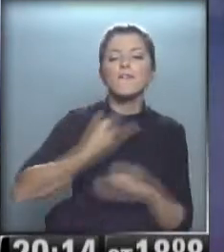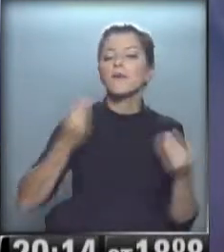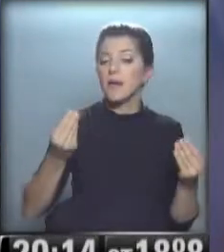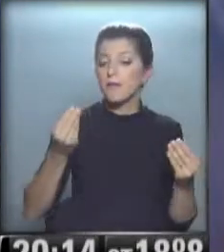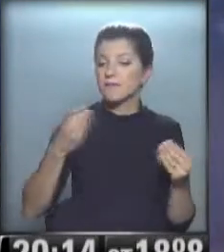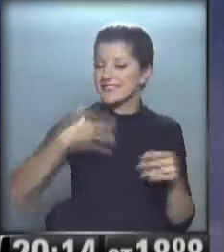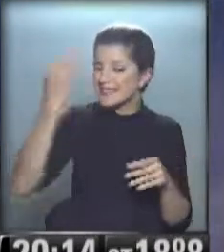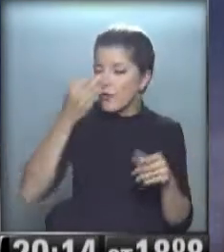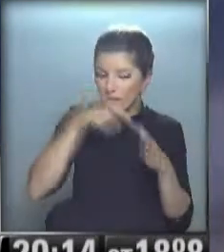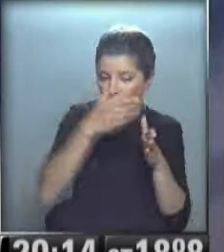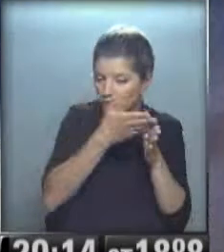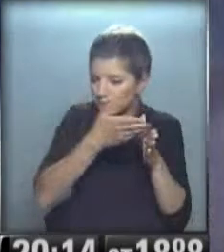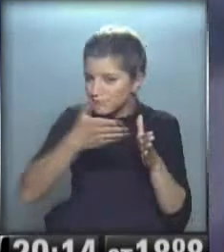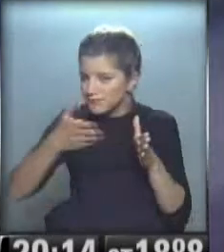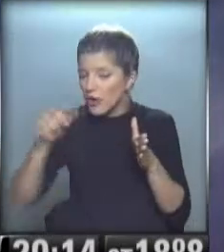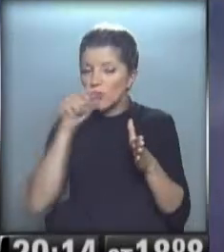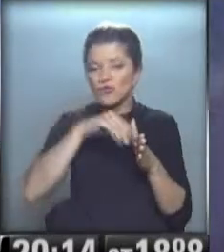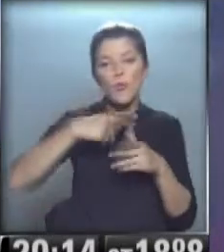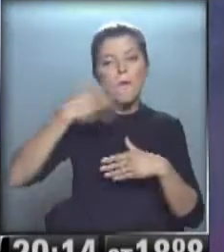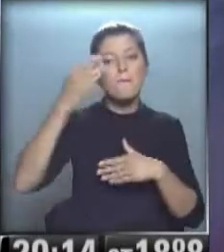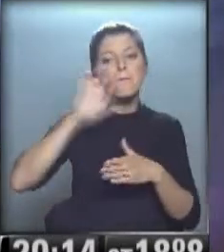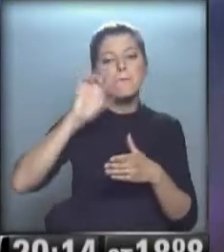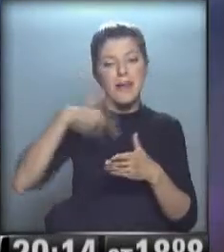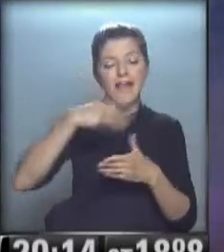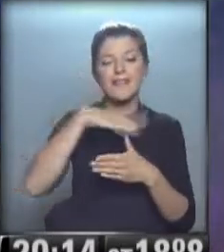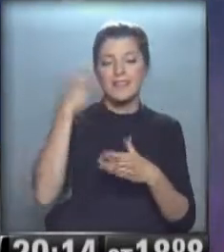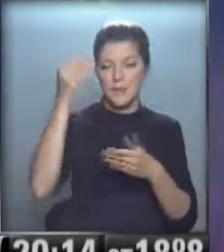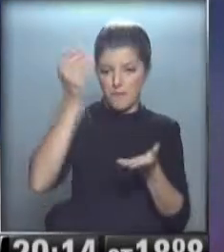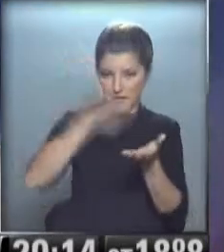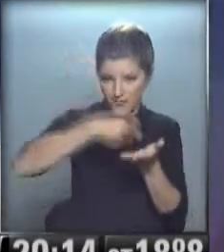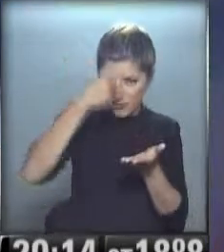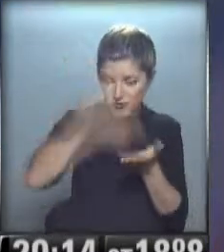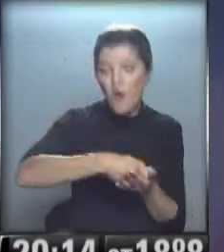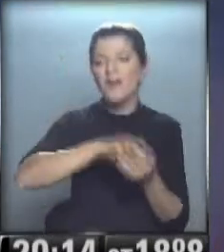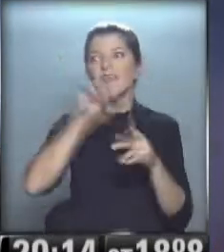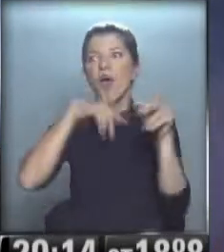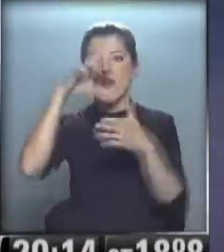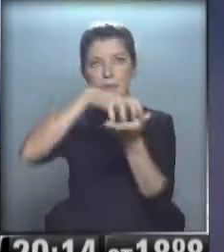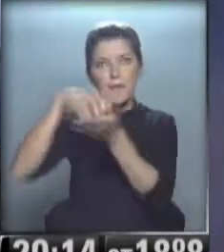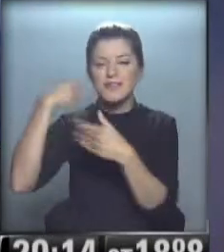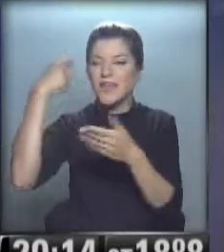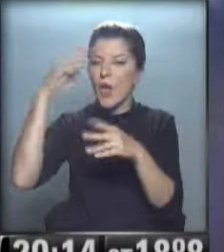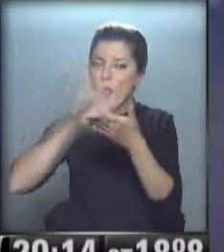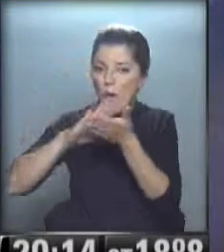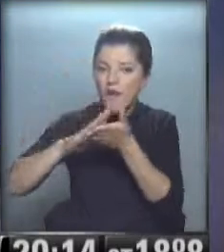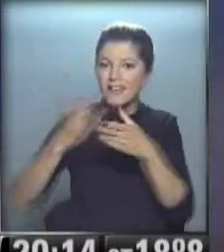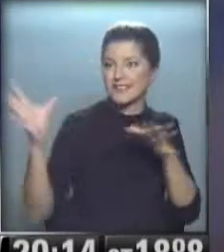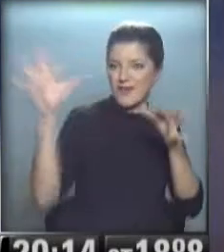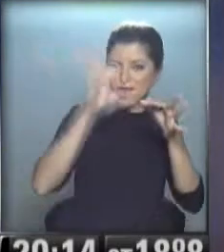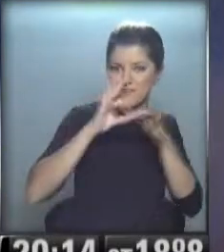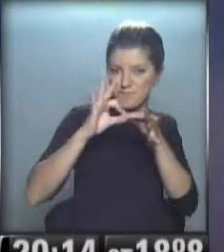partir de ahora se va a acelerar el plan de inversiones, van a haber nuevas empresas extranjeras que quieran asociarse